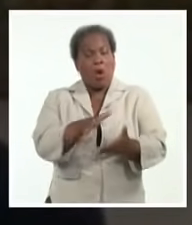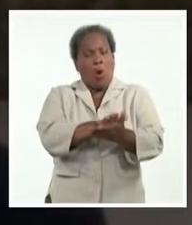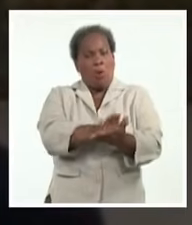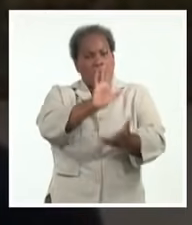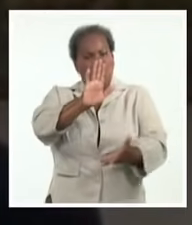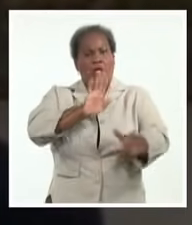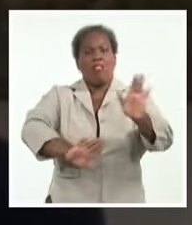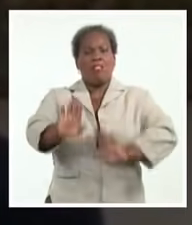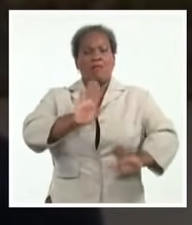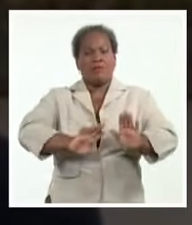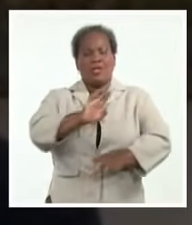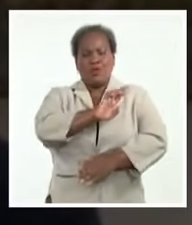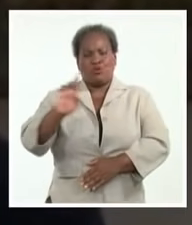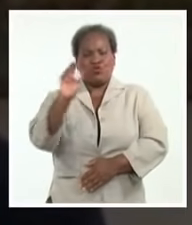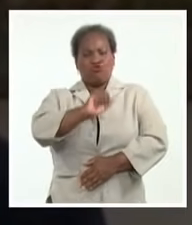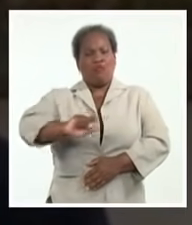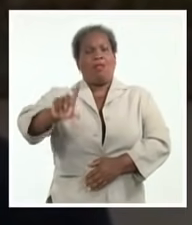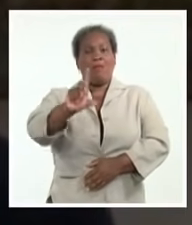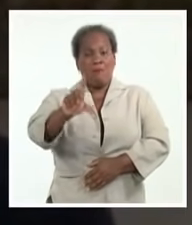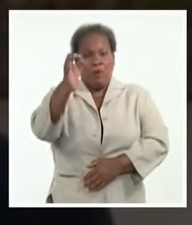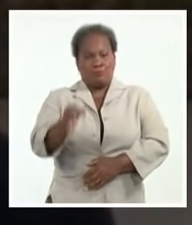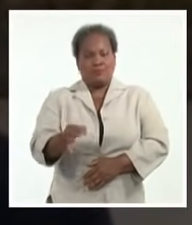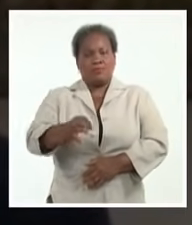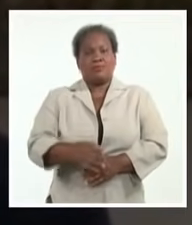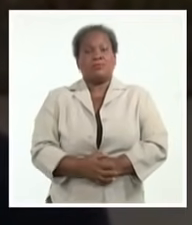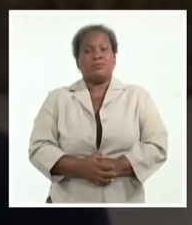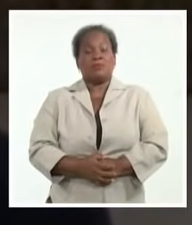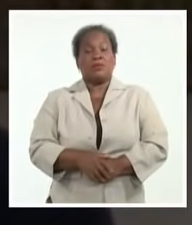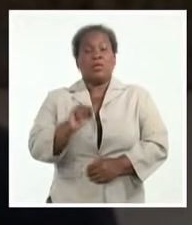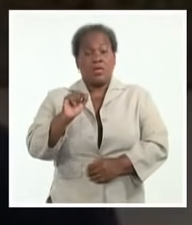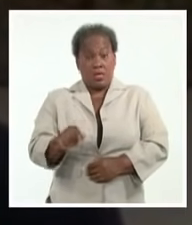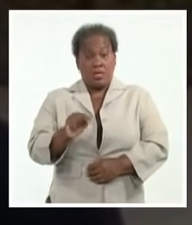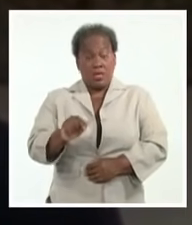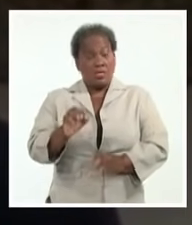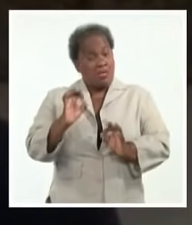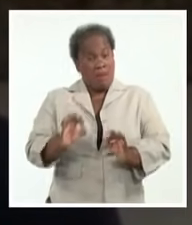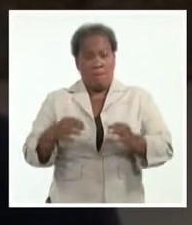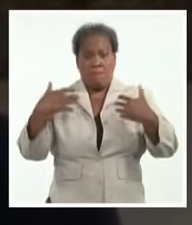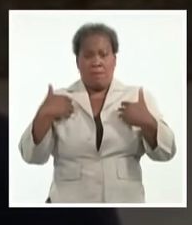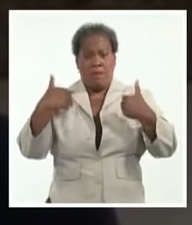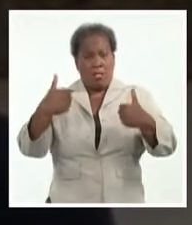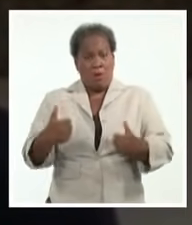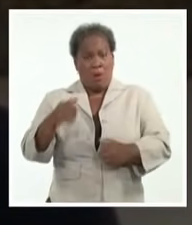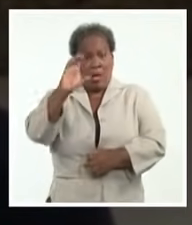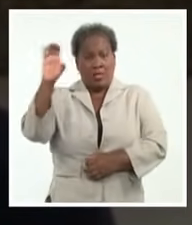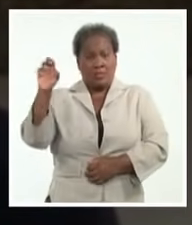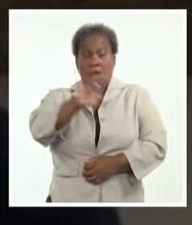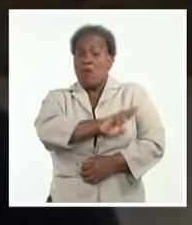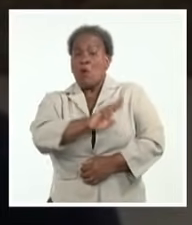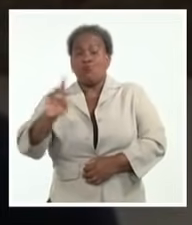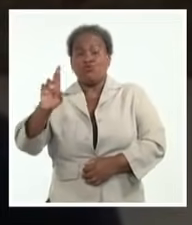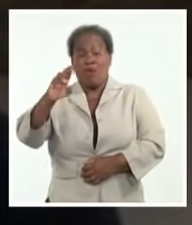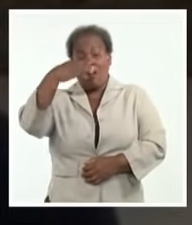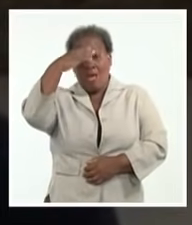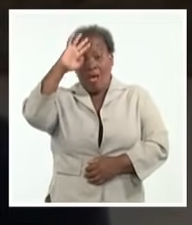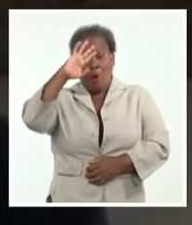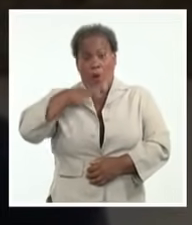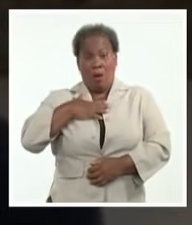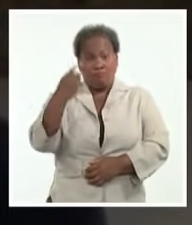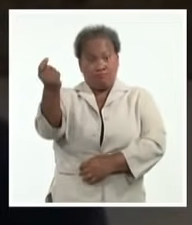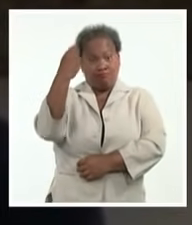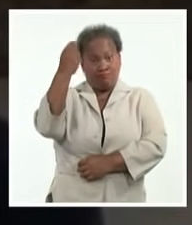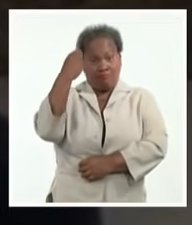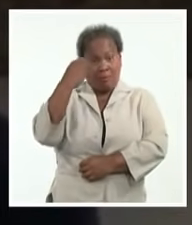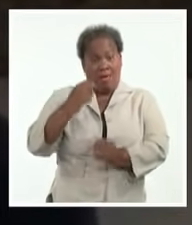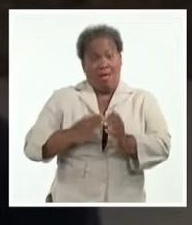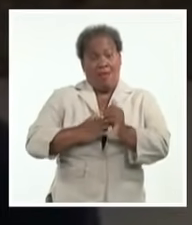revolución del socialismo y con los principios de nuestra diplomacia revolucionaria. Bajo las enseñanzas del comandante